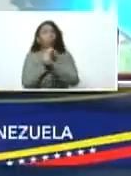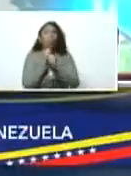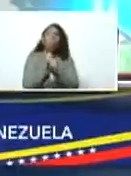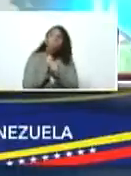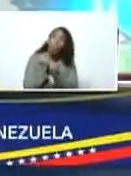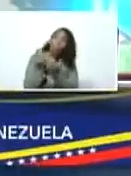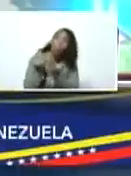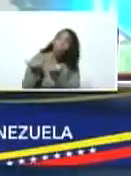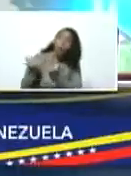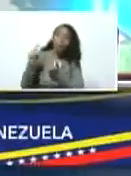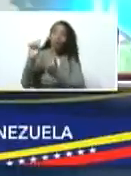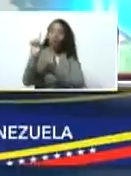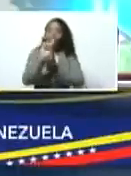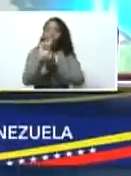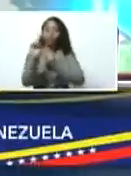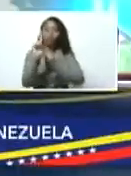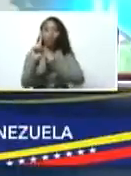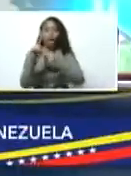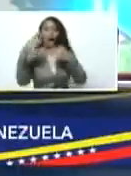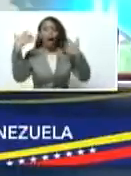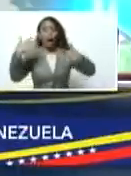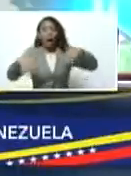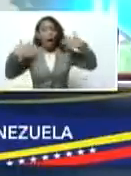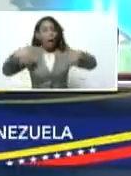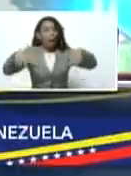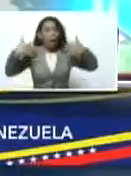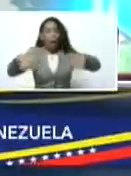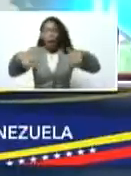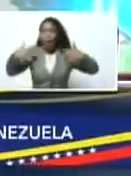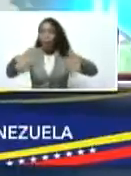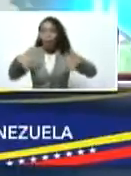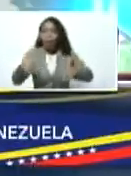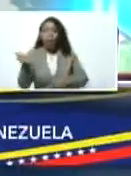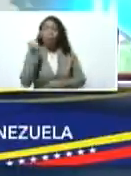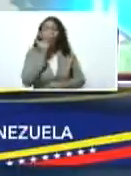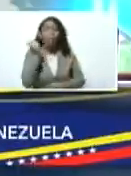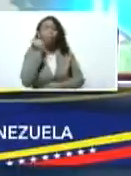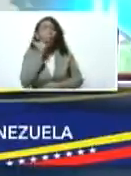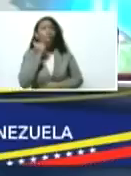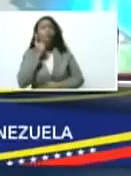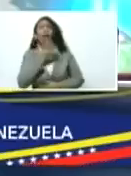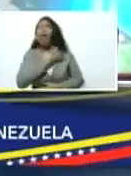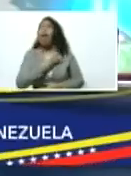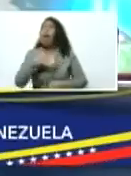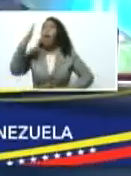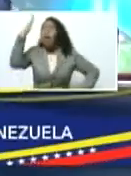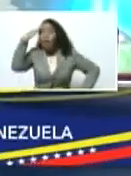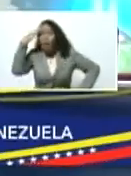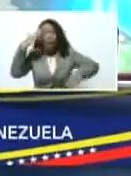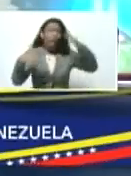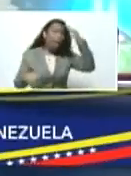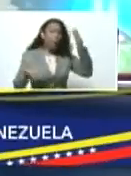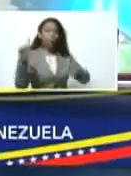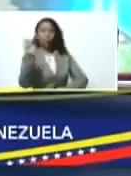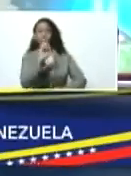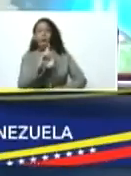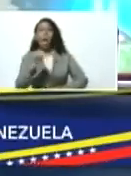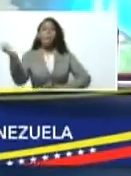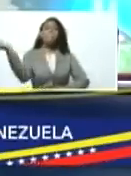nos quedamos en el ayayay, en la queja, en el lamento. Pasamos de la